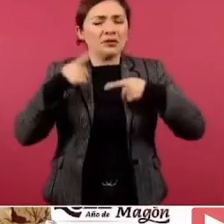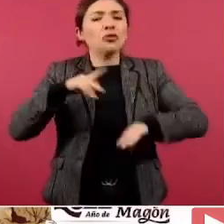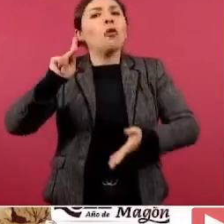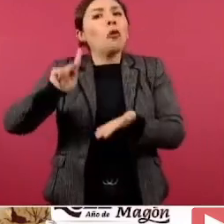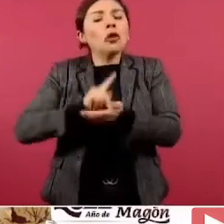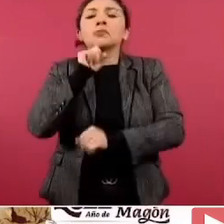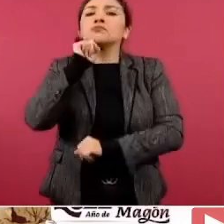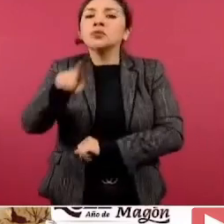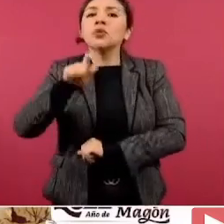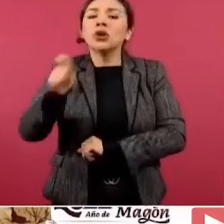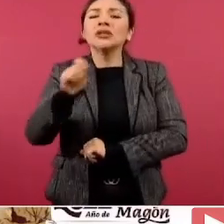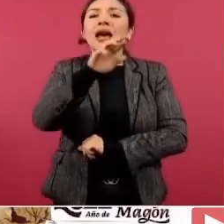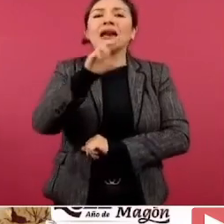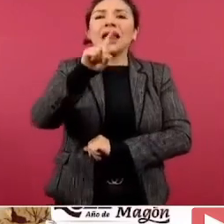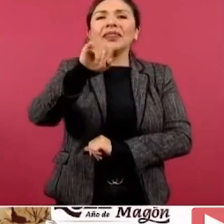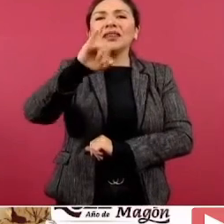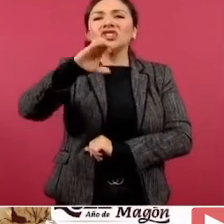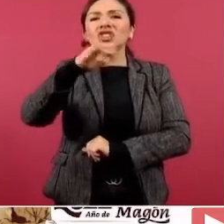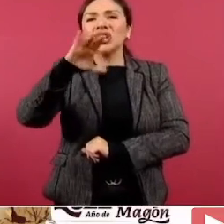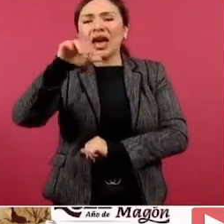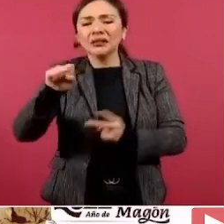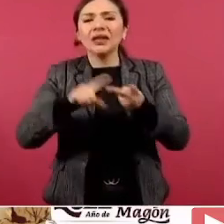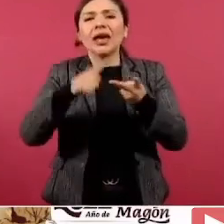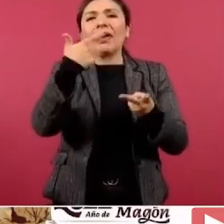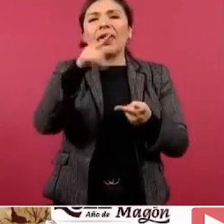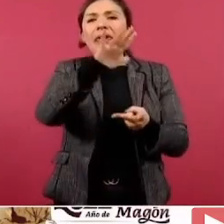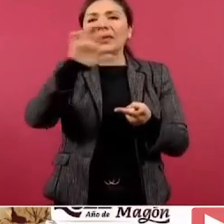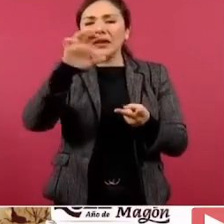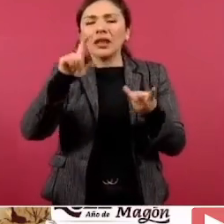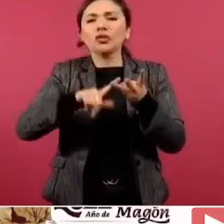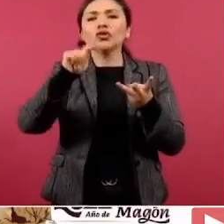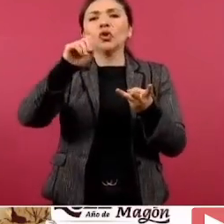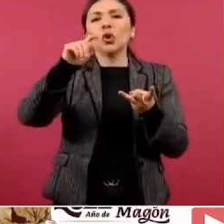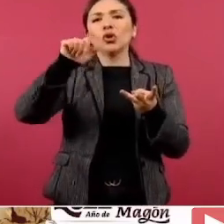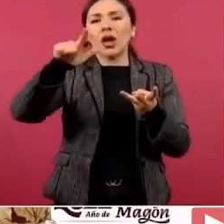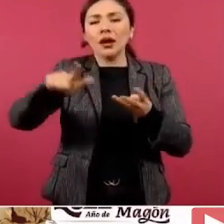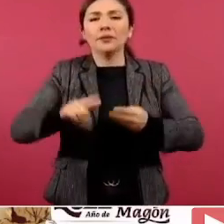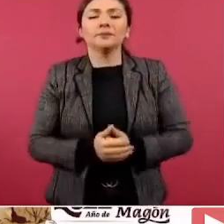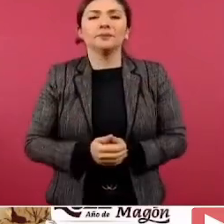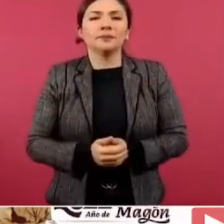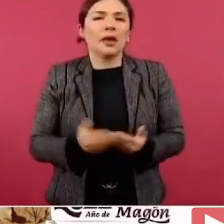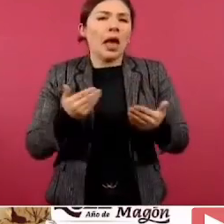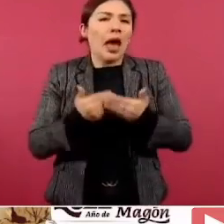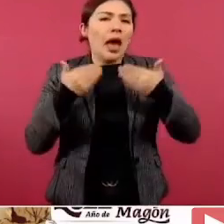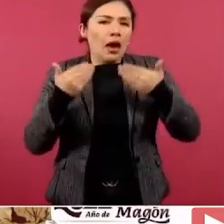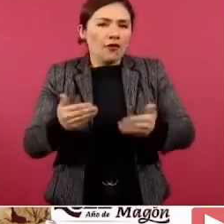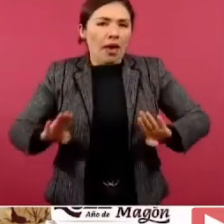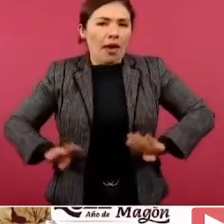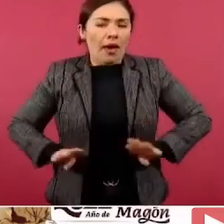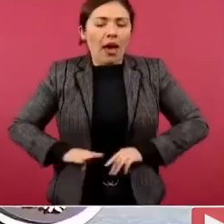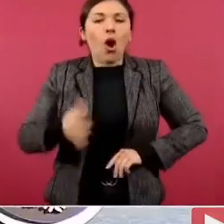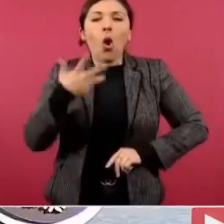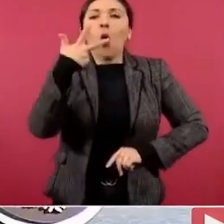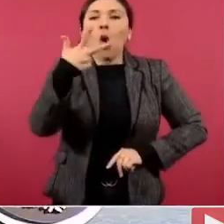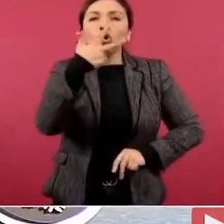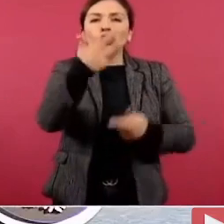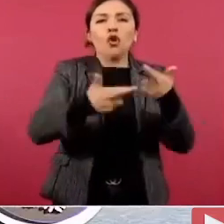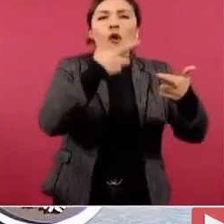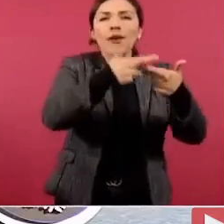nuevamente son Rendi Chicas, G500 y Total. Ahora, de manera particular, en las 8